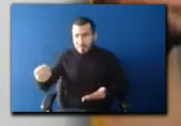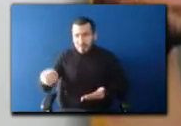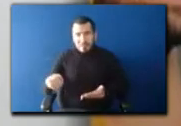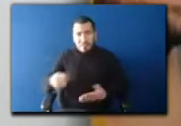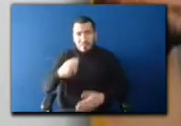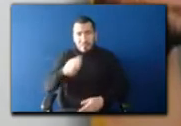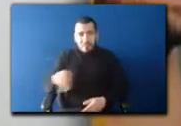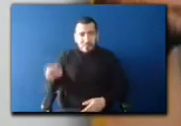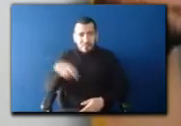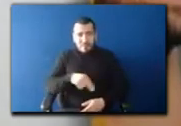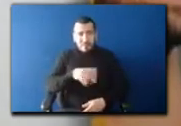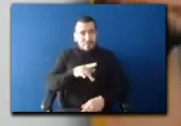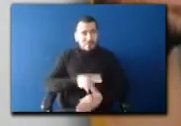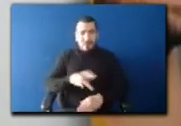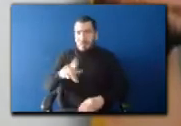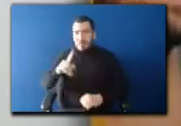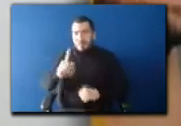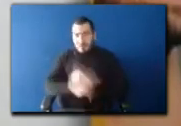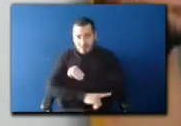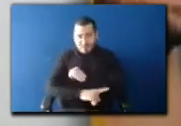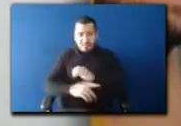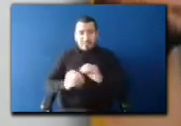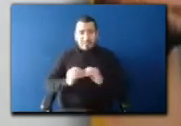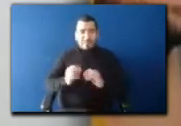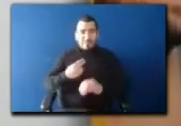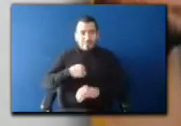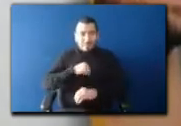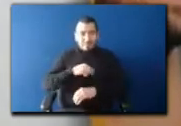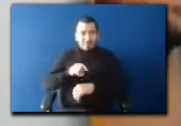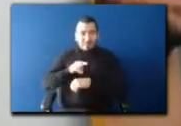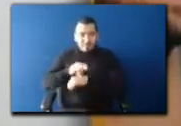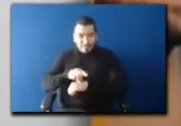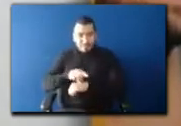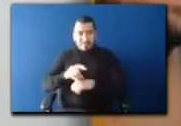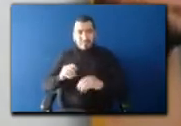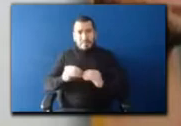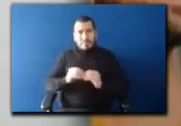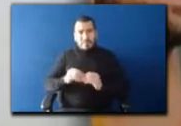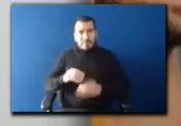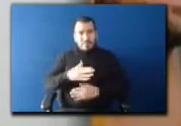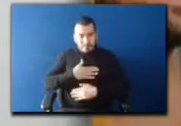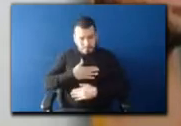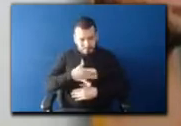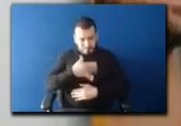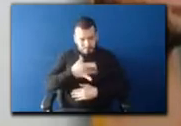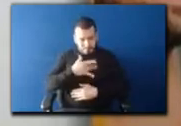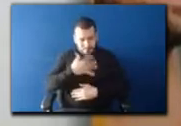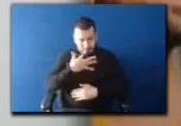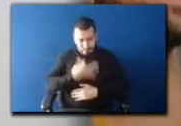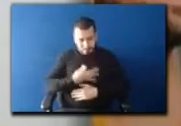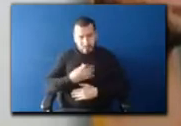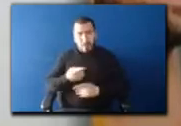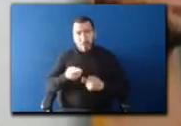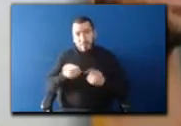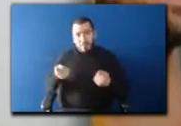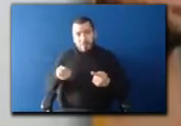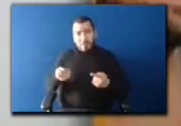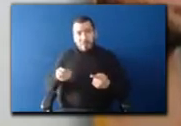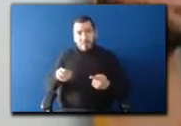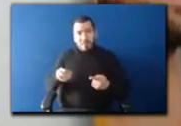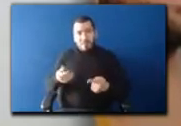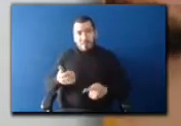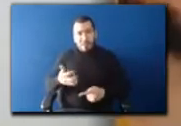es el día a día de una autoridad de supervisión. Pero también siento que muchas de las quejas que se dan podrían